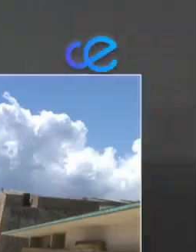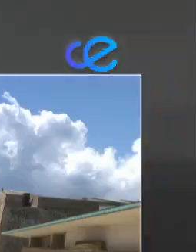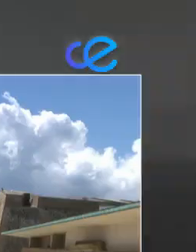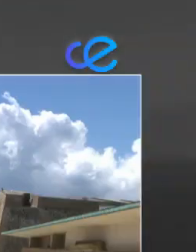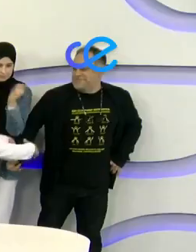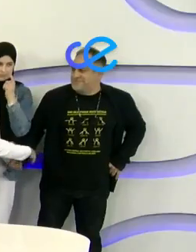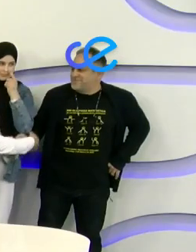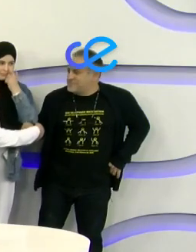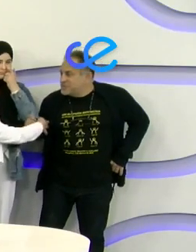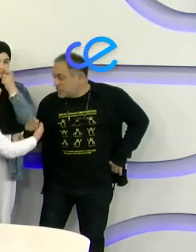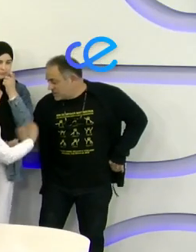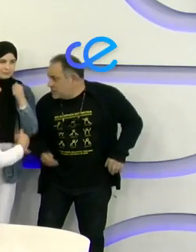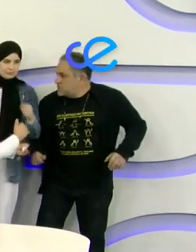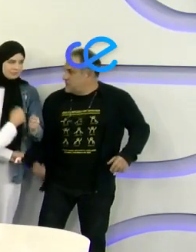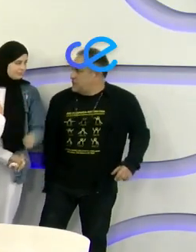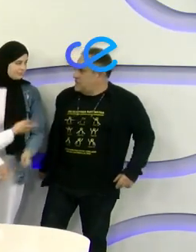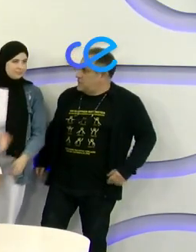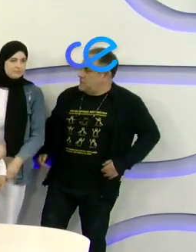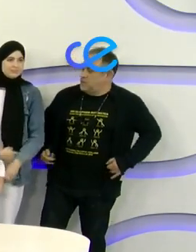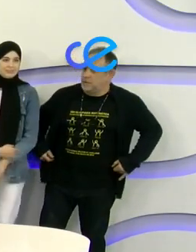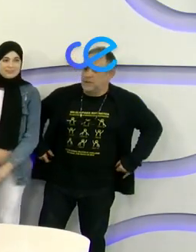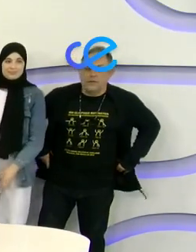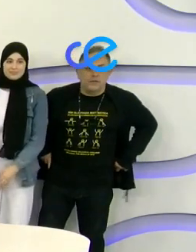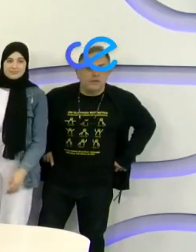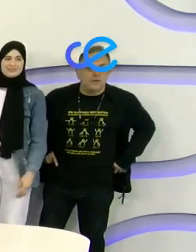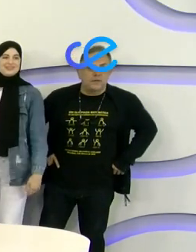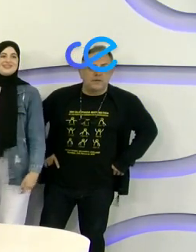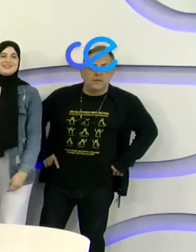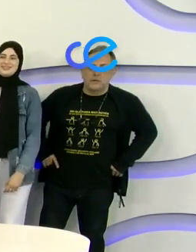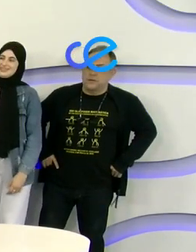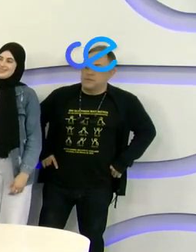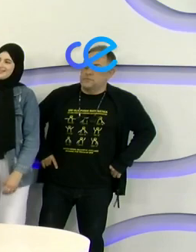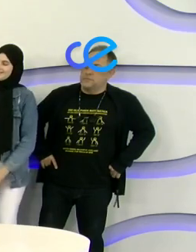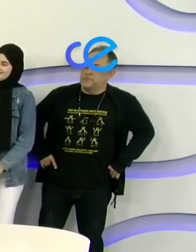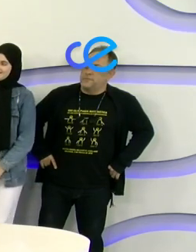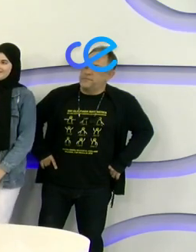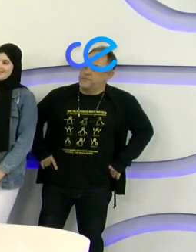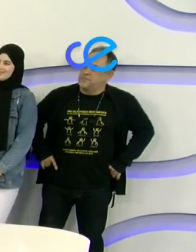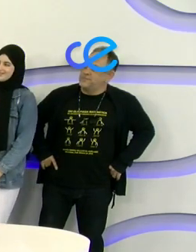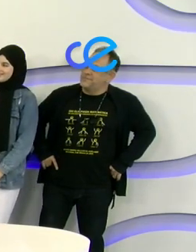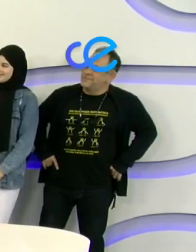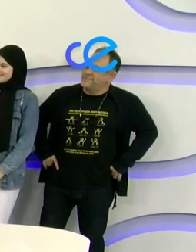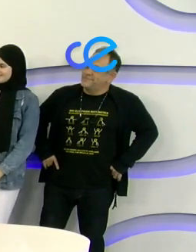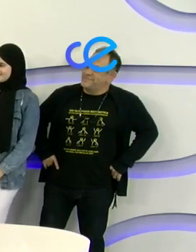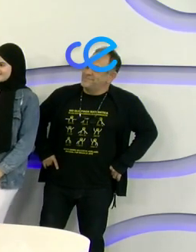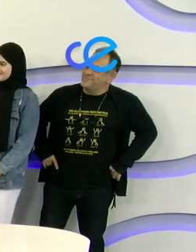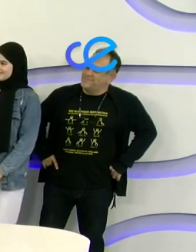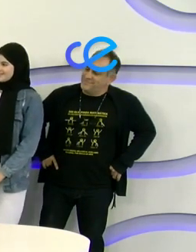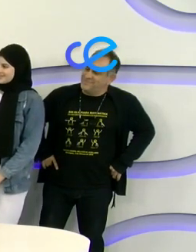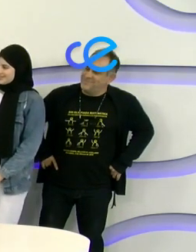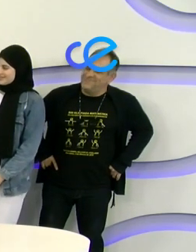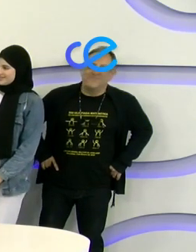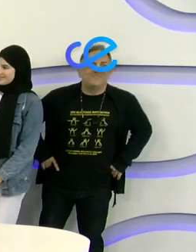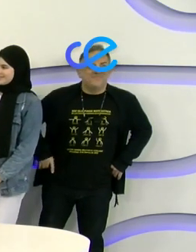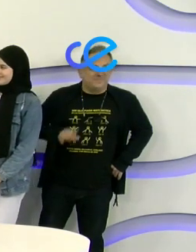siempre dándoles las gracias por acompañarnos Y recordándoles que mañana tienen de nuevo una cita con nosotros a eso de las 10 así que me ayudáis a despedir a decirle